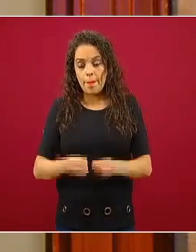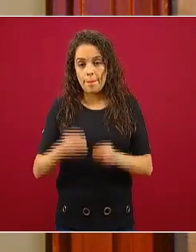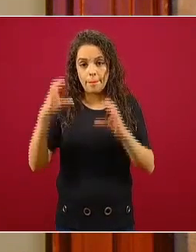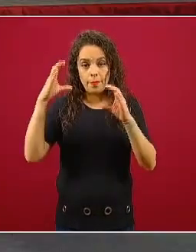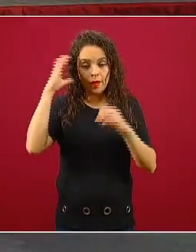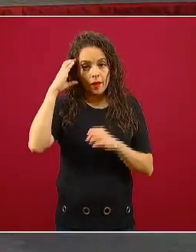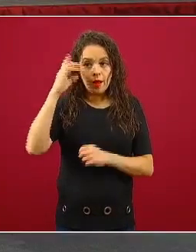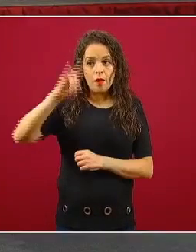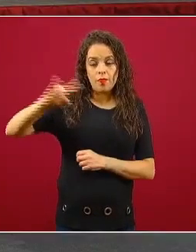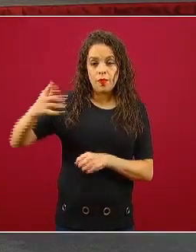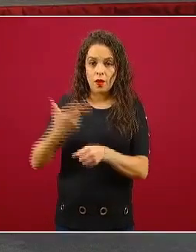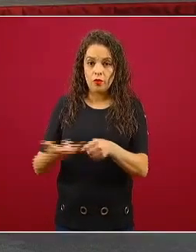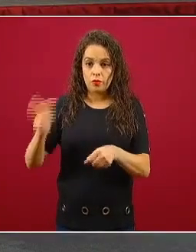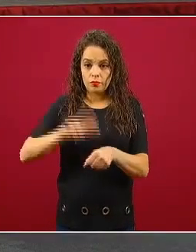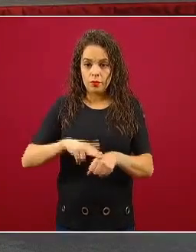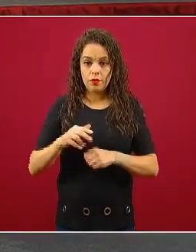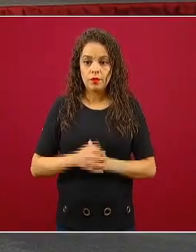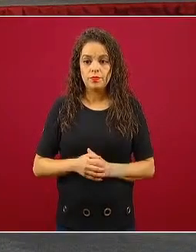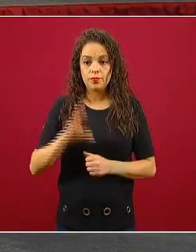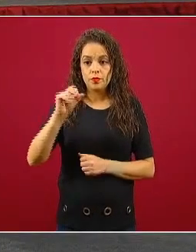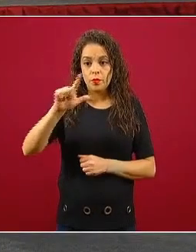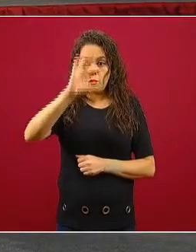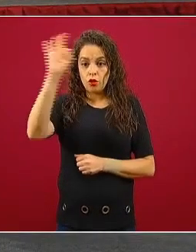la notificación del